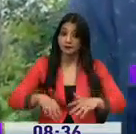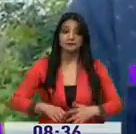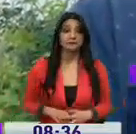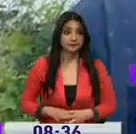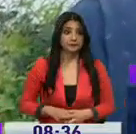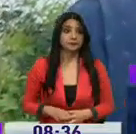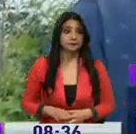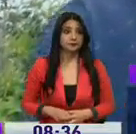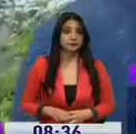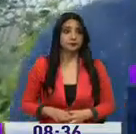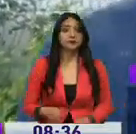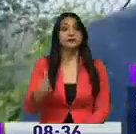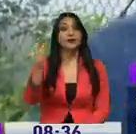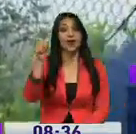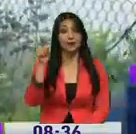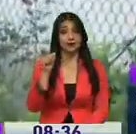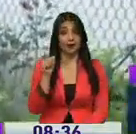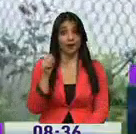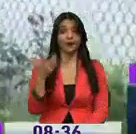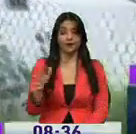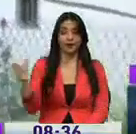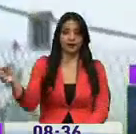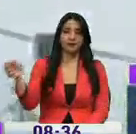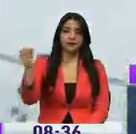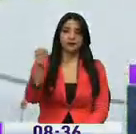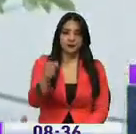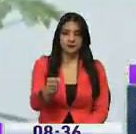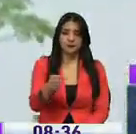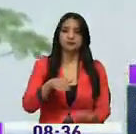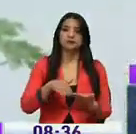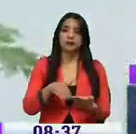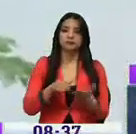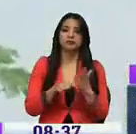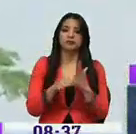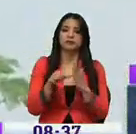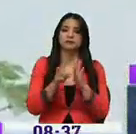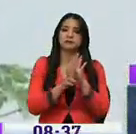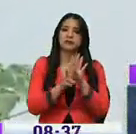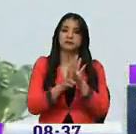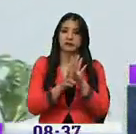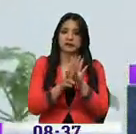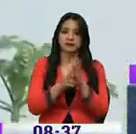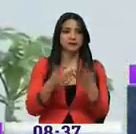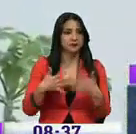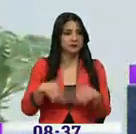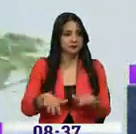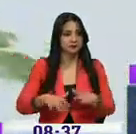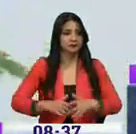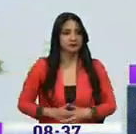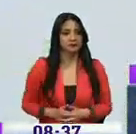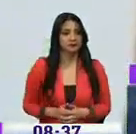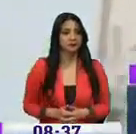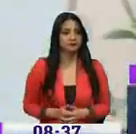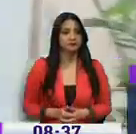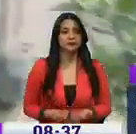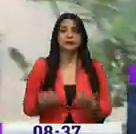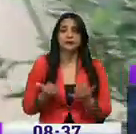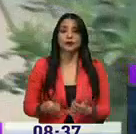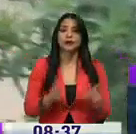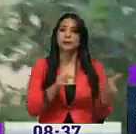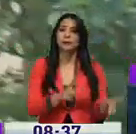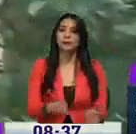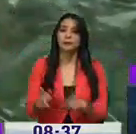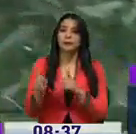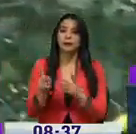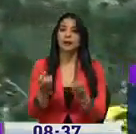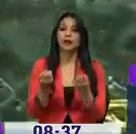caso ya ayer tuvimos la presencia de los señores miembros del MIDUBI. Ellos están en este caso haciendo ya los conteos